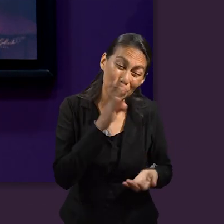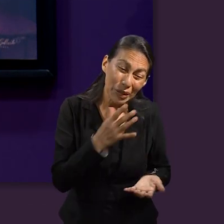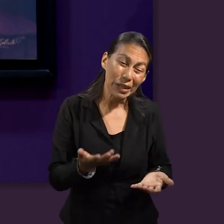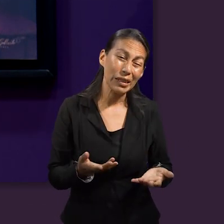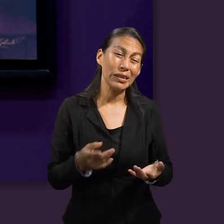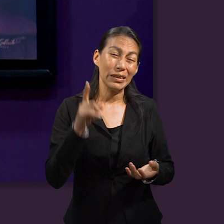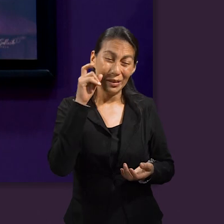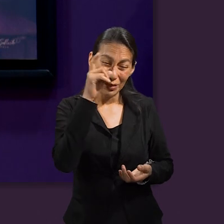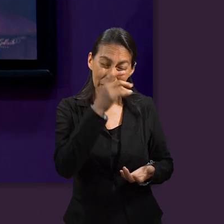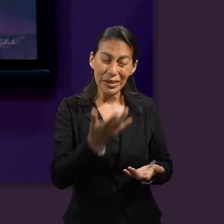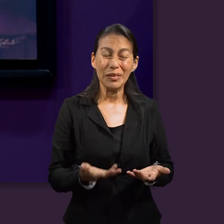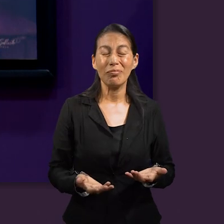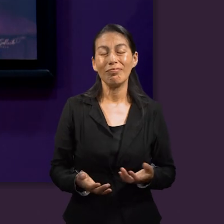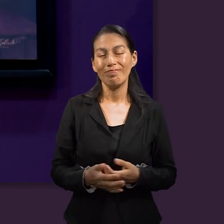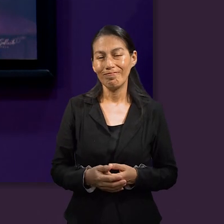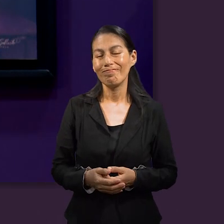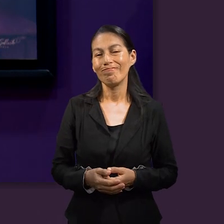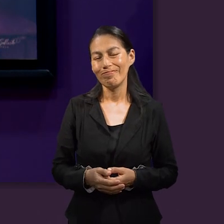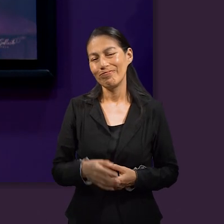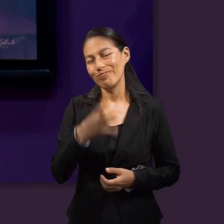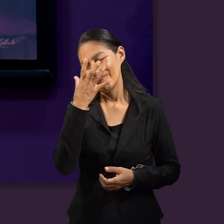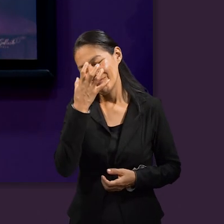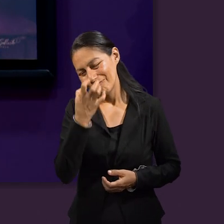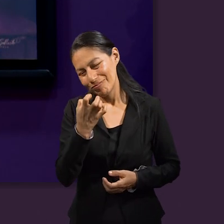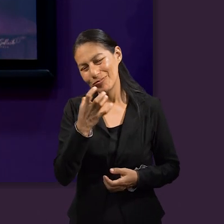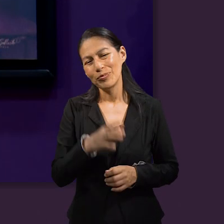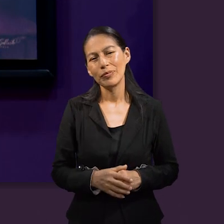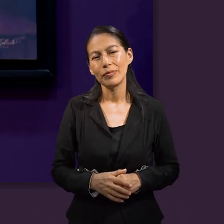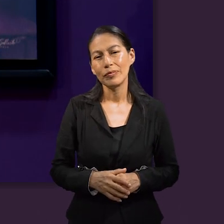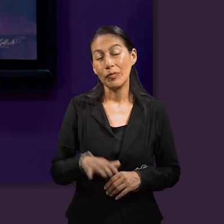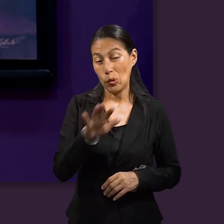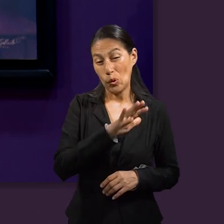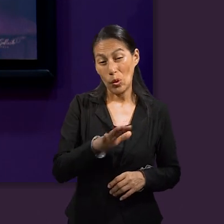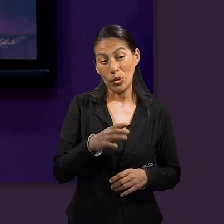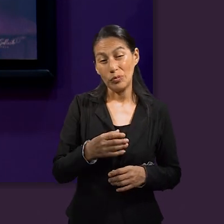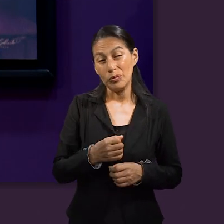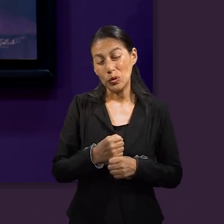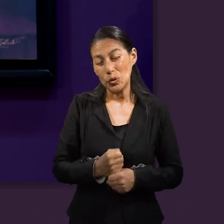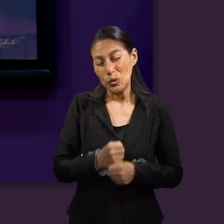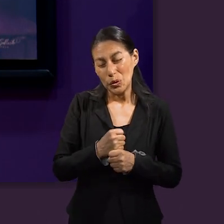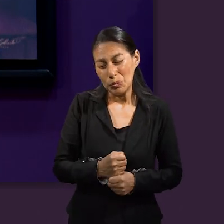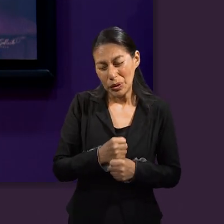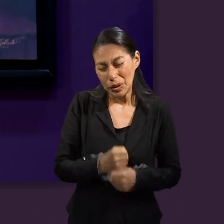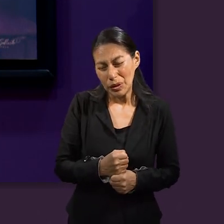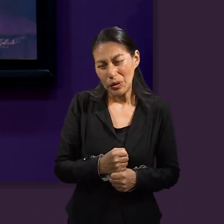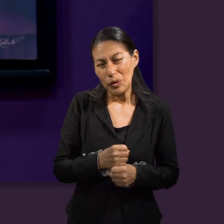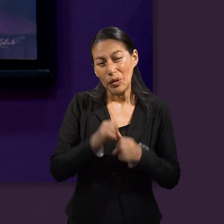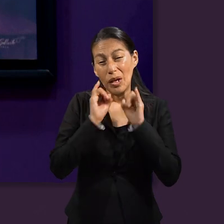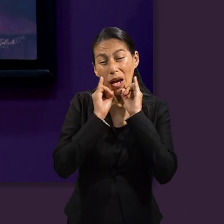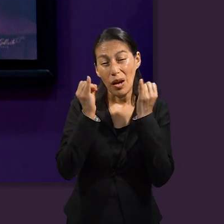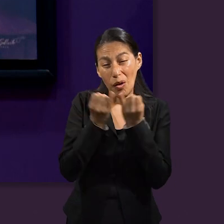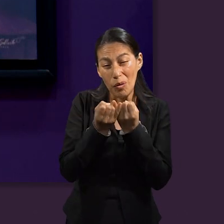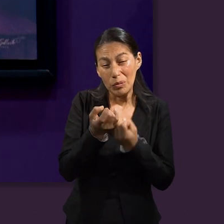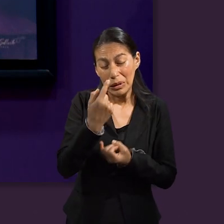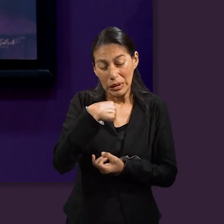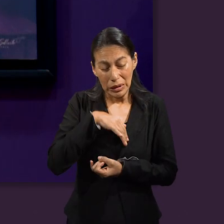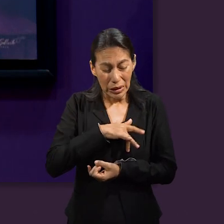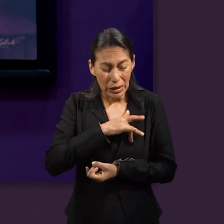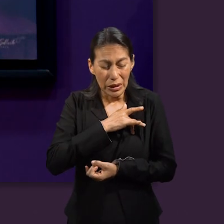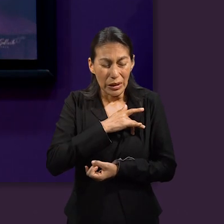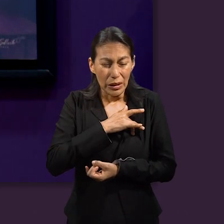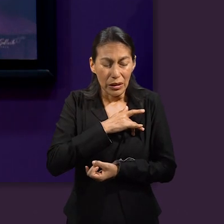accionar y eso pues es lamentable y trae tres dolor para para jacob